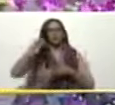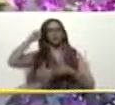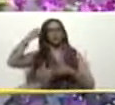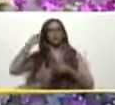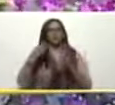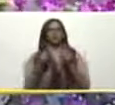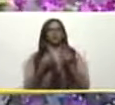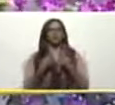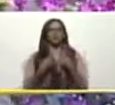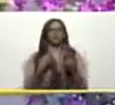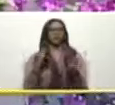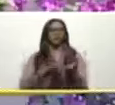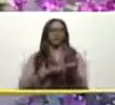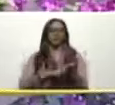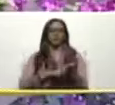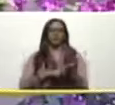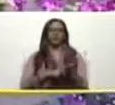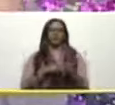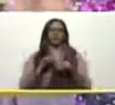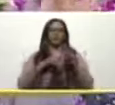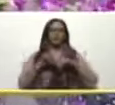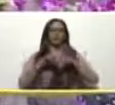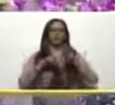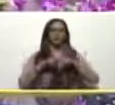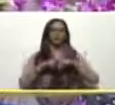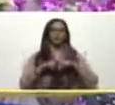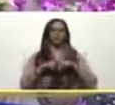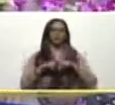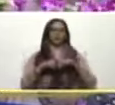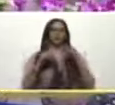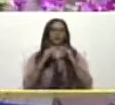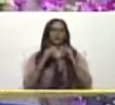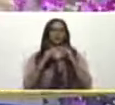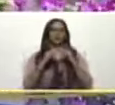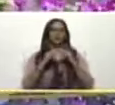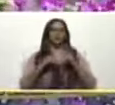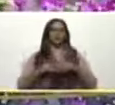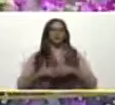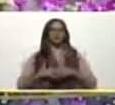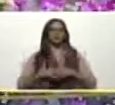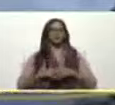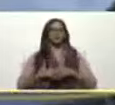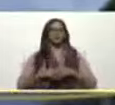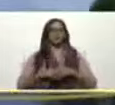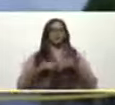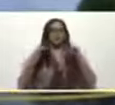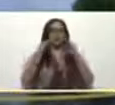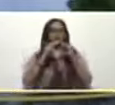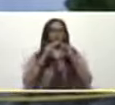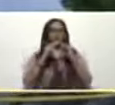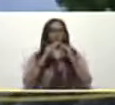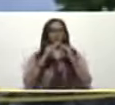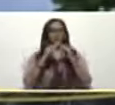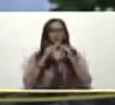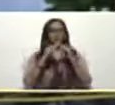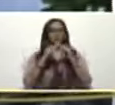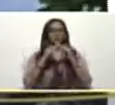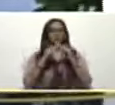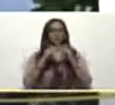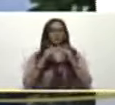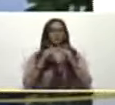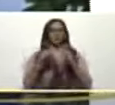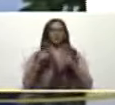tantas cosas, ¿verdad? En esta construcción de la casona aquí. La casona se convirtió en una gran